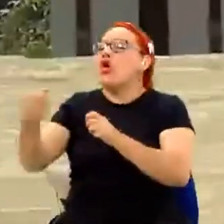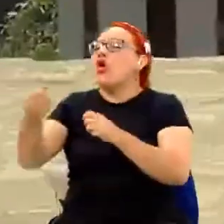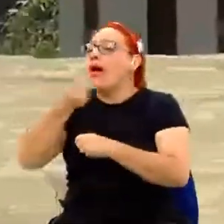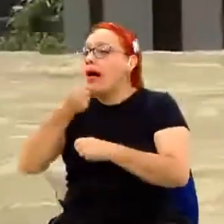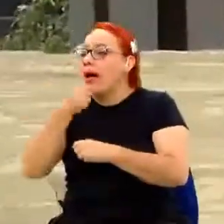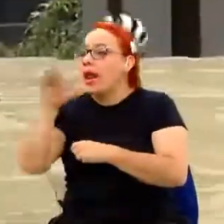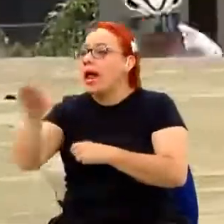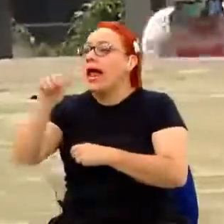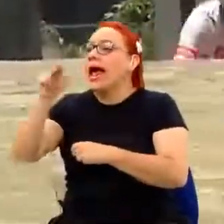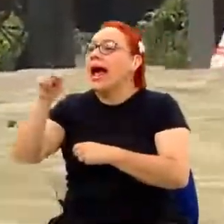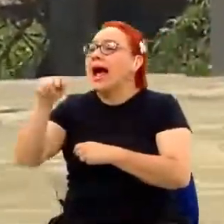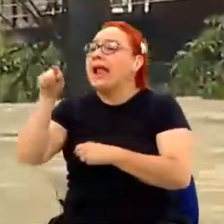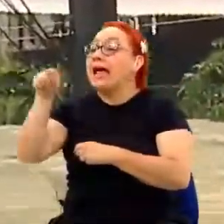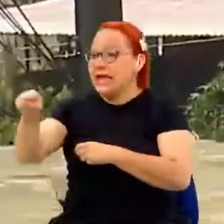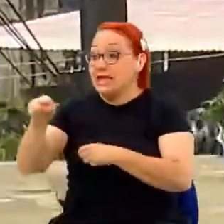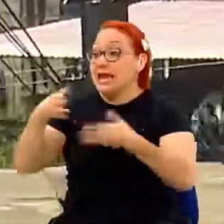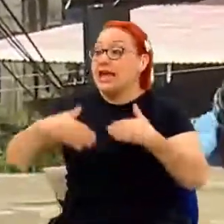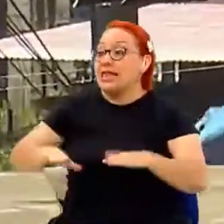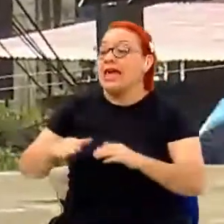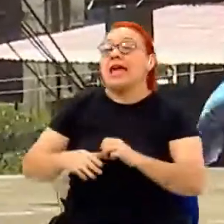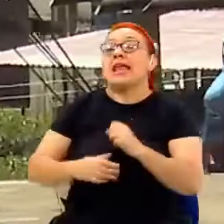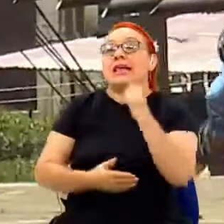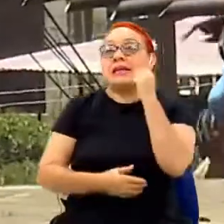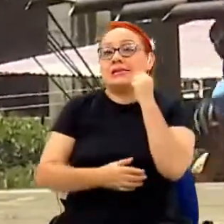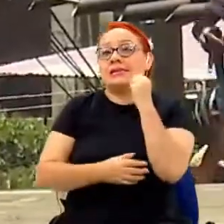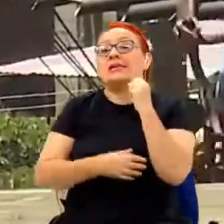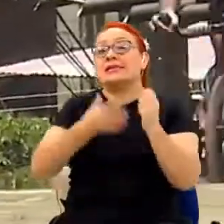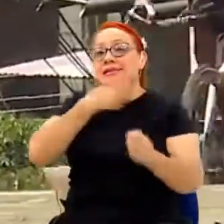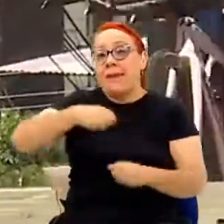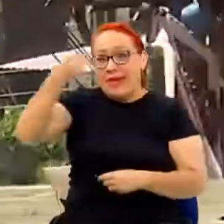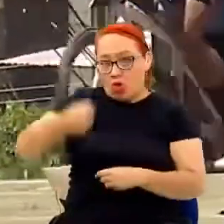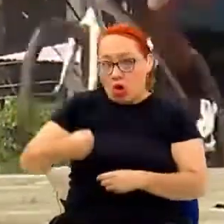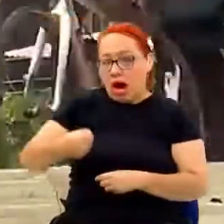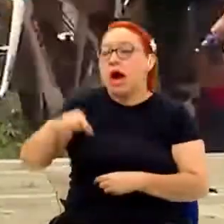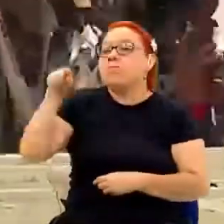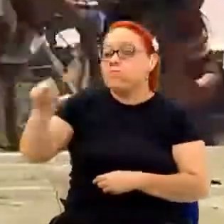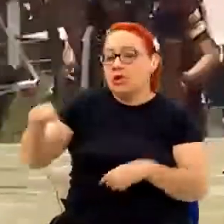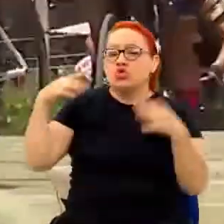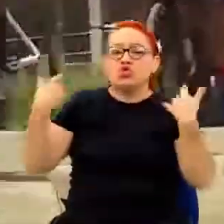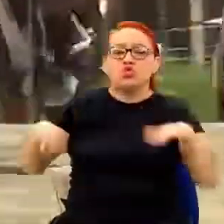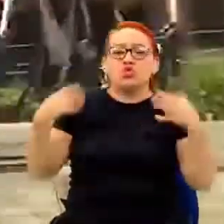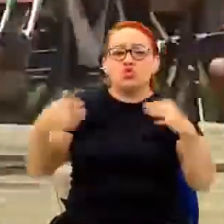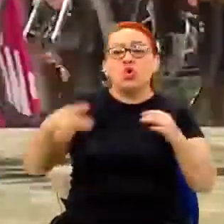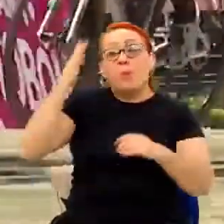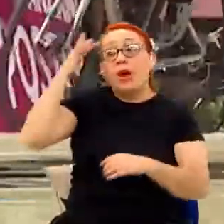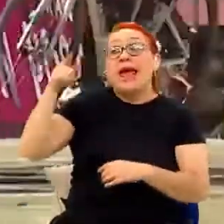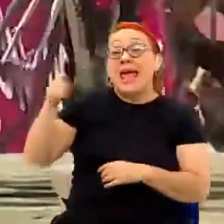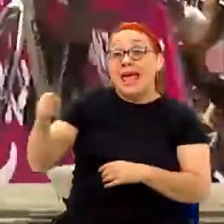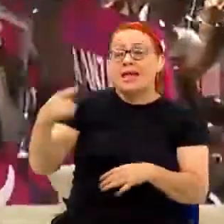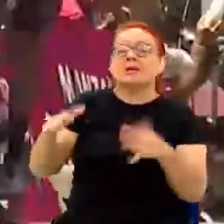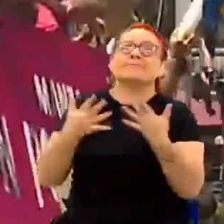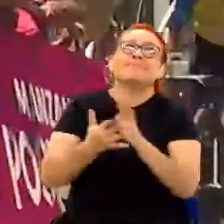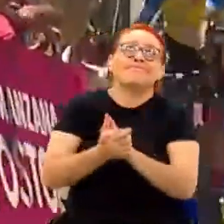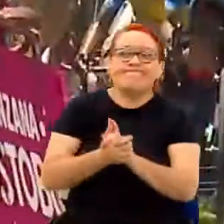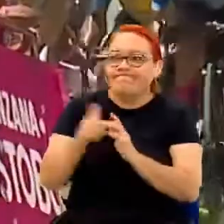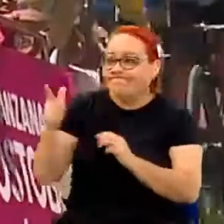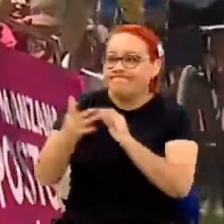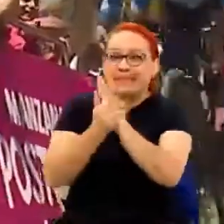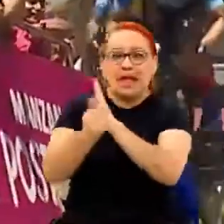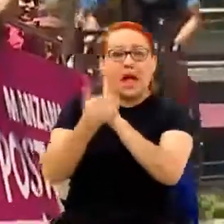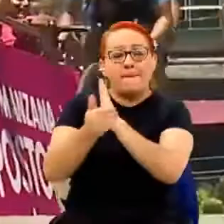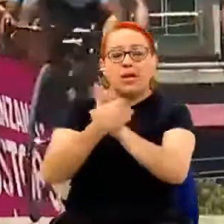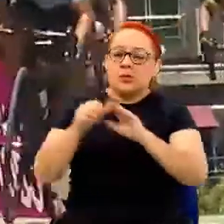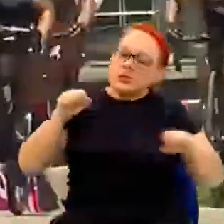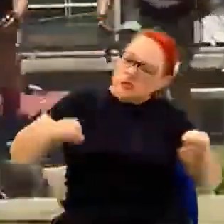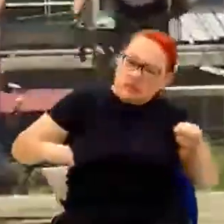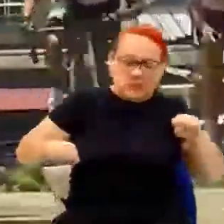Sanabria, la hija ilustre de Zapatoca. Nos llena de orgullo tenerla en casa. Verla cómo pone todo su talento para tratar de luchar